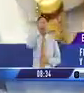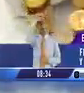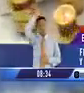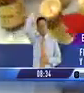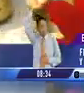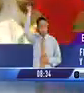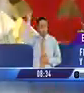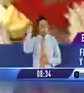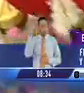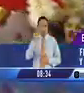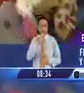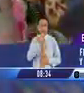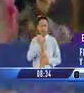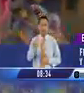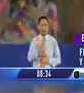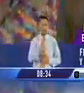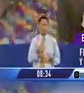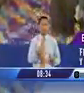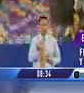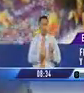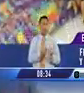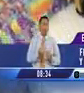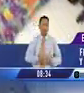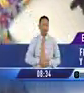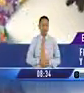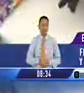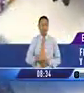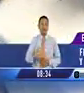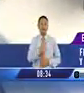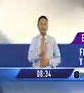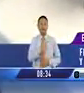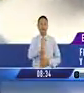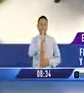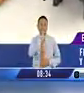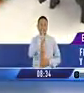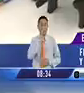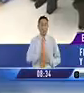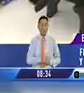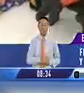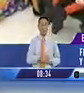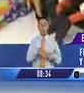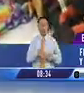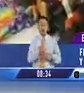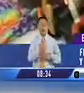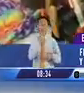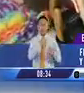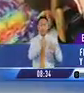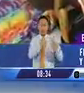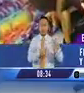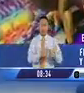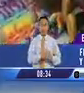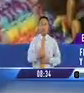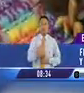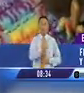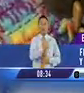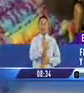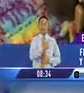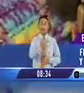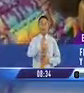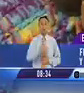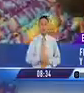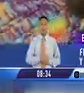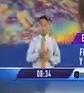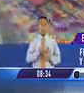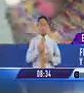hacen? ¿Cuál es la esencia del duende? Los duendes siempre tienen alguna cualidad especial, él tiene. Él es el que hace los duendes.